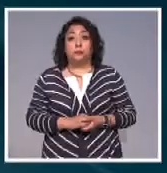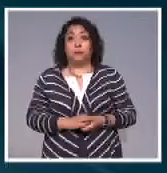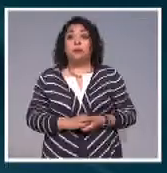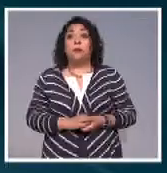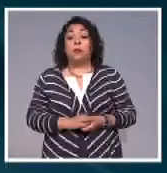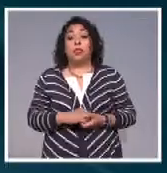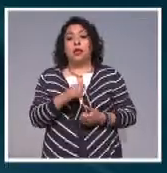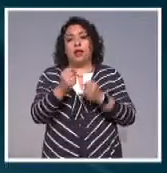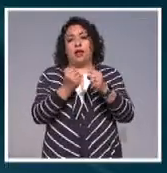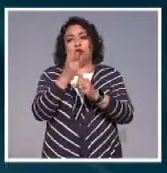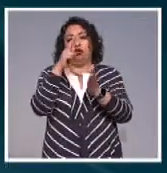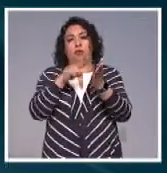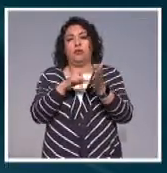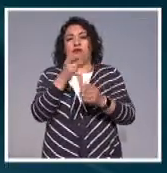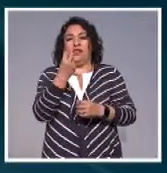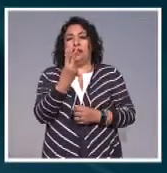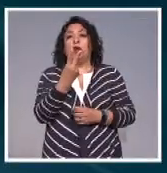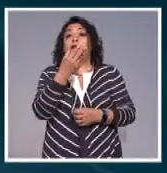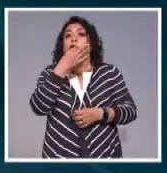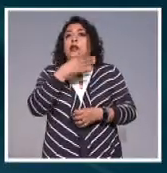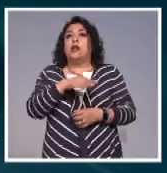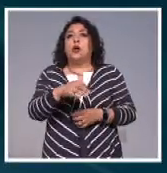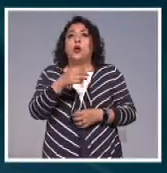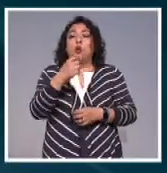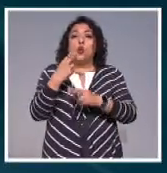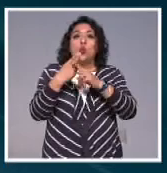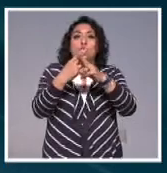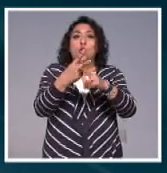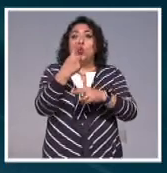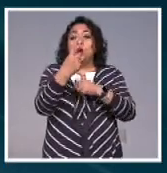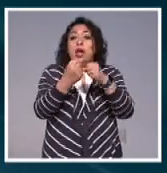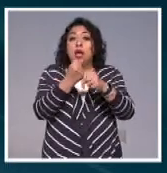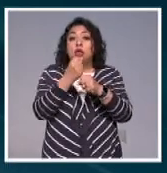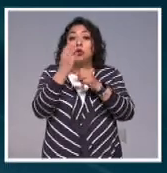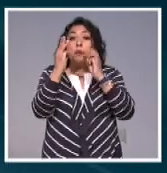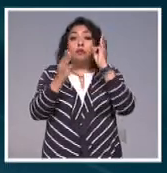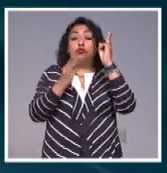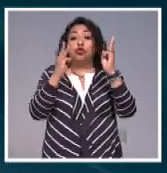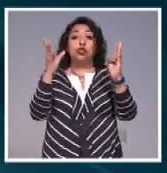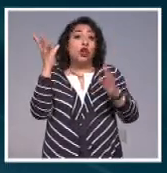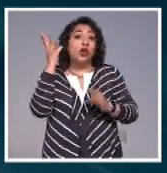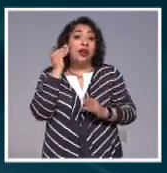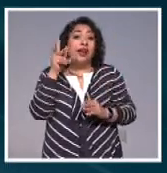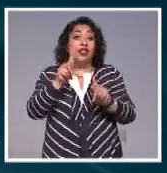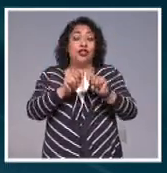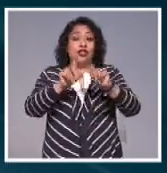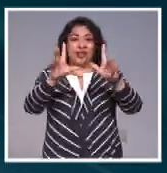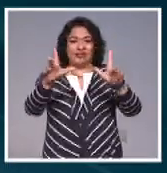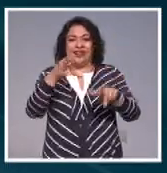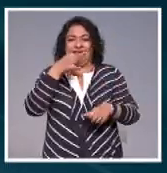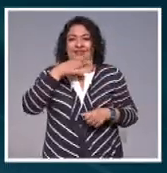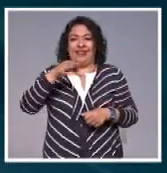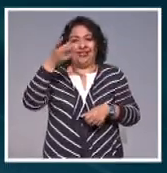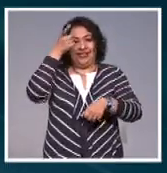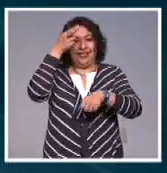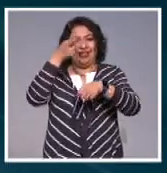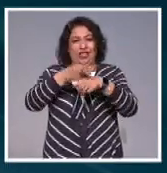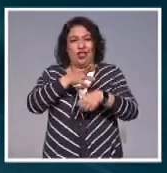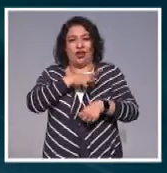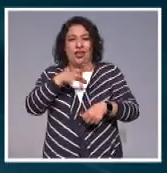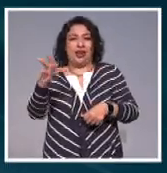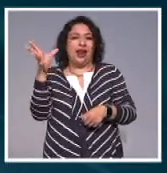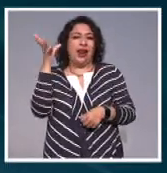Este 2022 celebramos el primer aniversario del Museo de la Radio de Tlaxcala. Como festejo, el director general de Radio